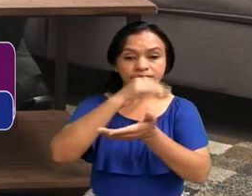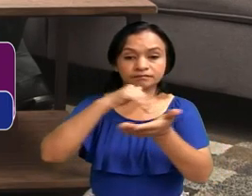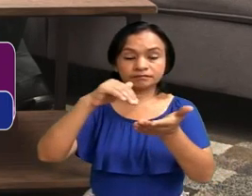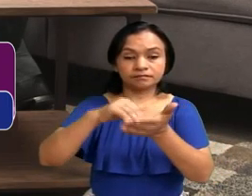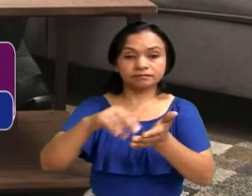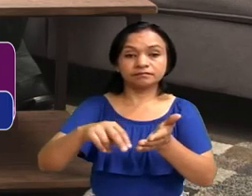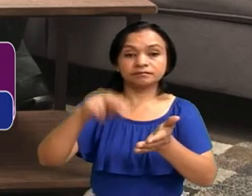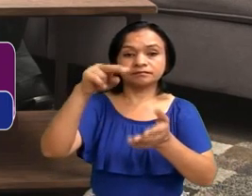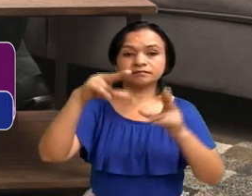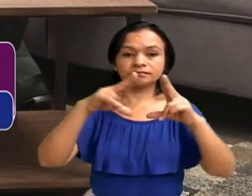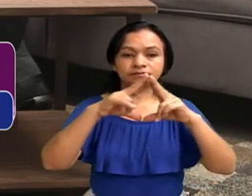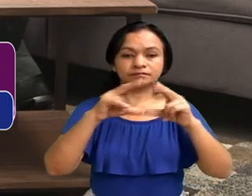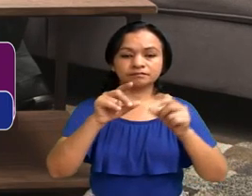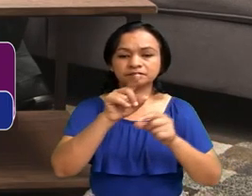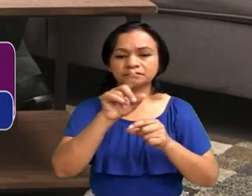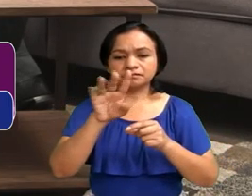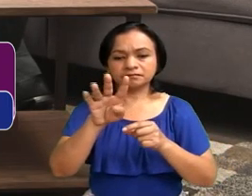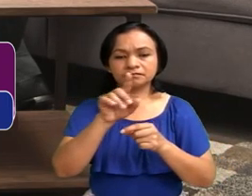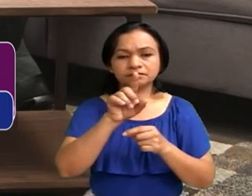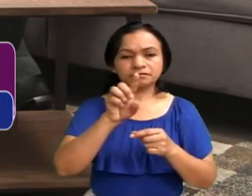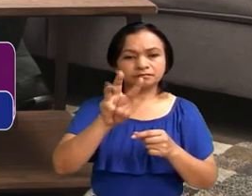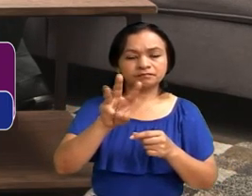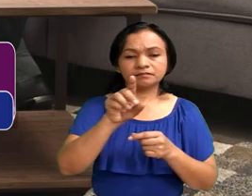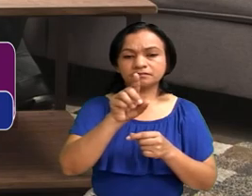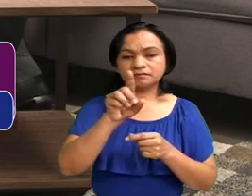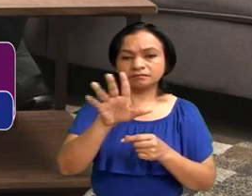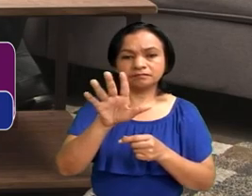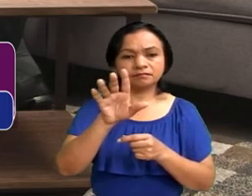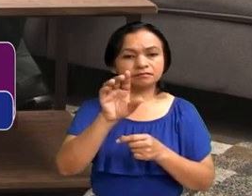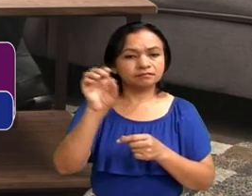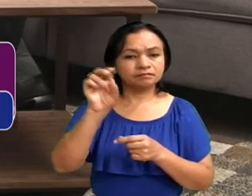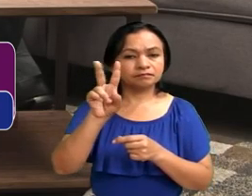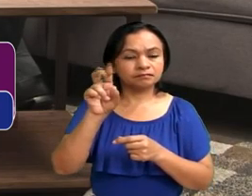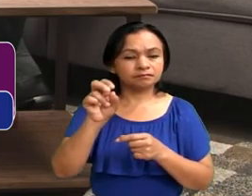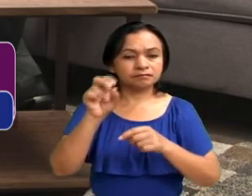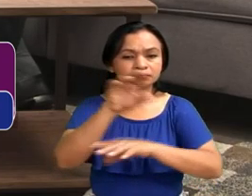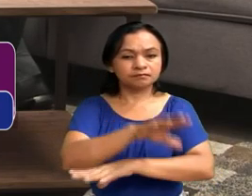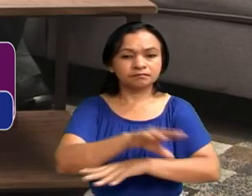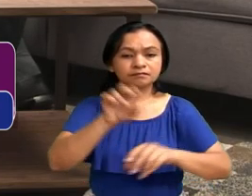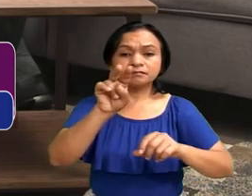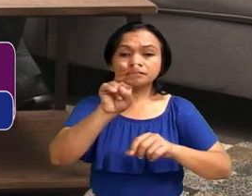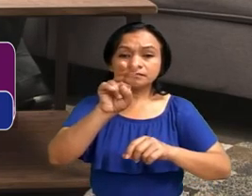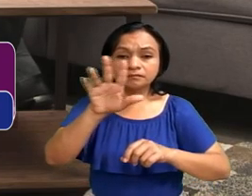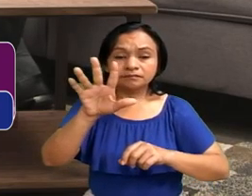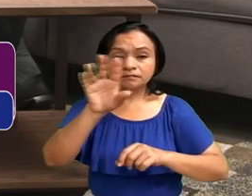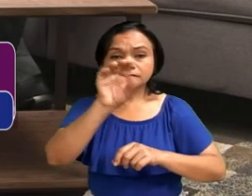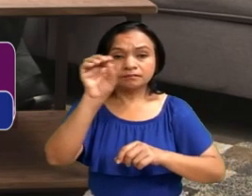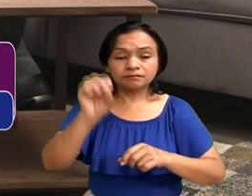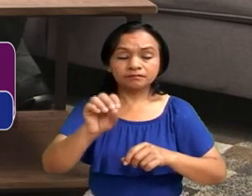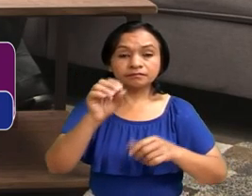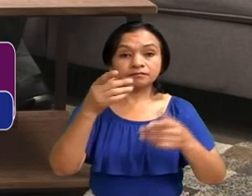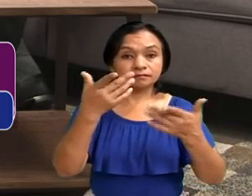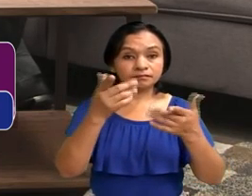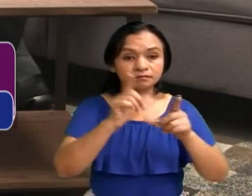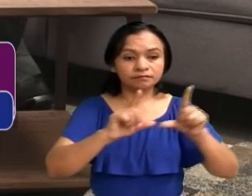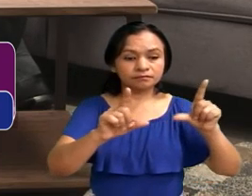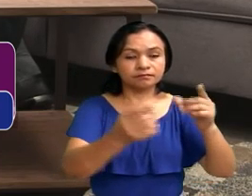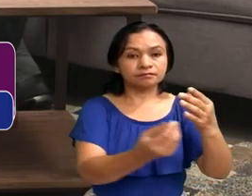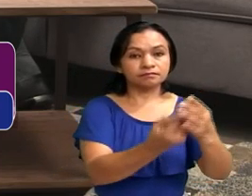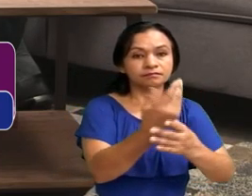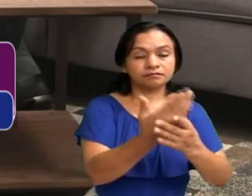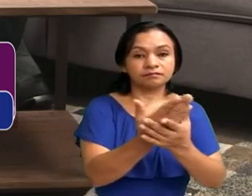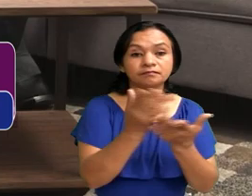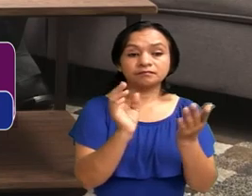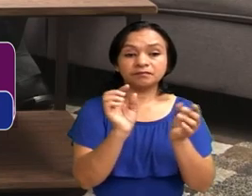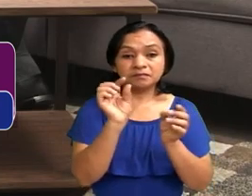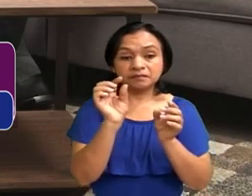de nuestro país, 14, 13, 15, 20%. Jinotega en 25%. Zonas productivas, ¿no? Así estaban.